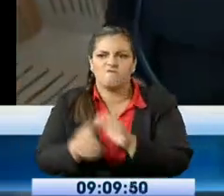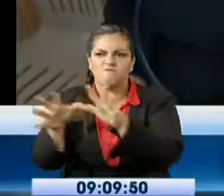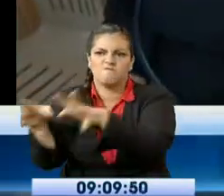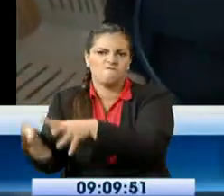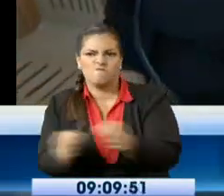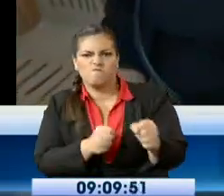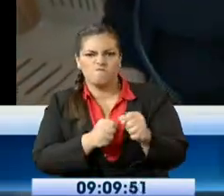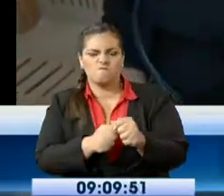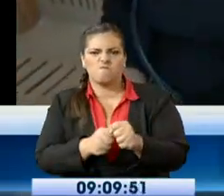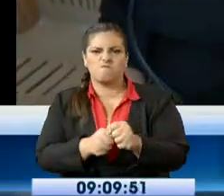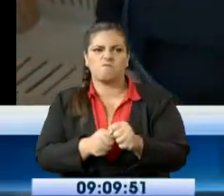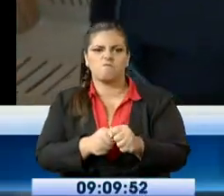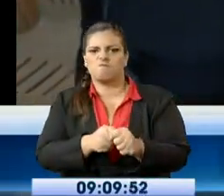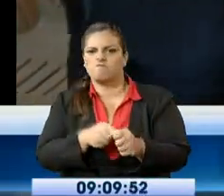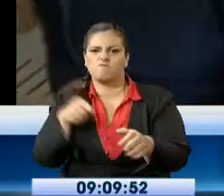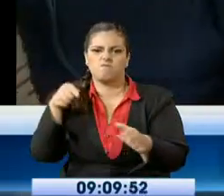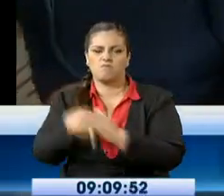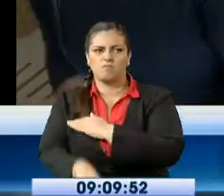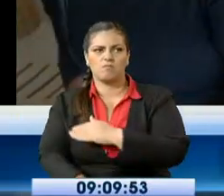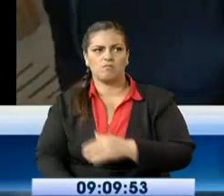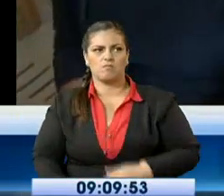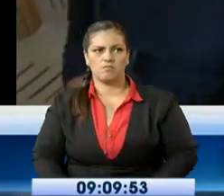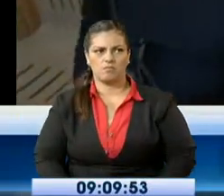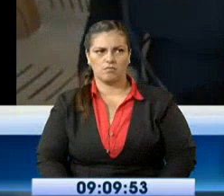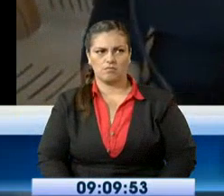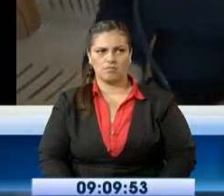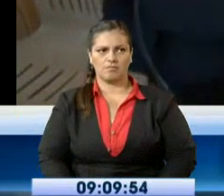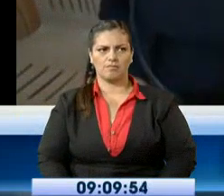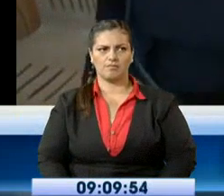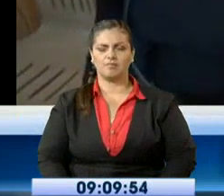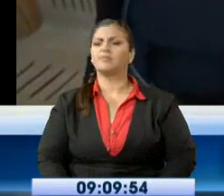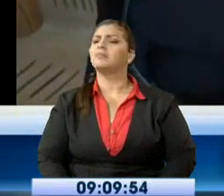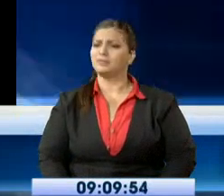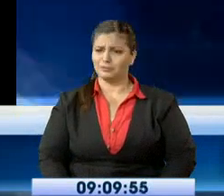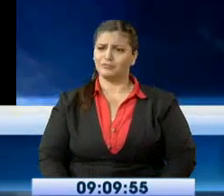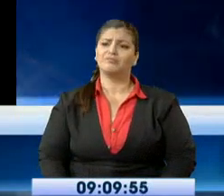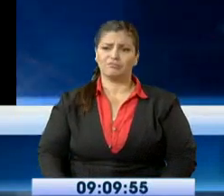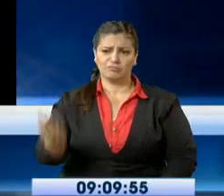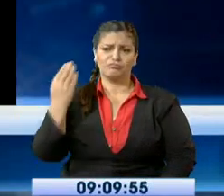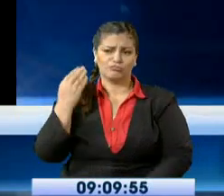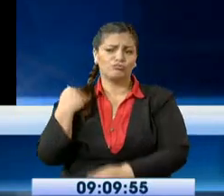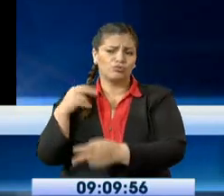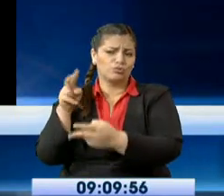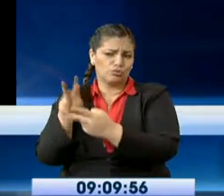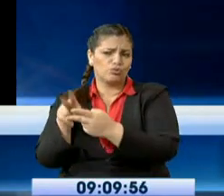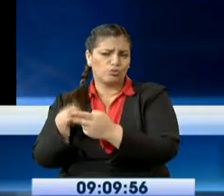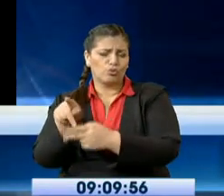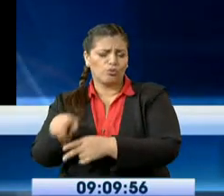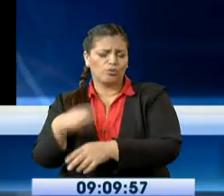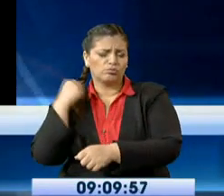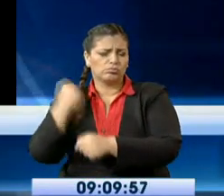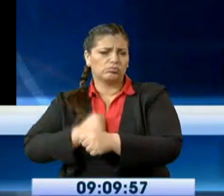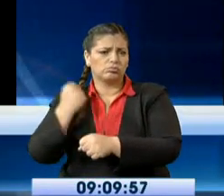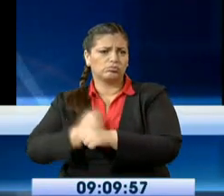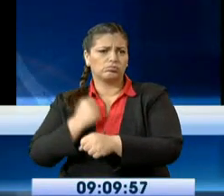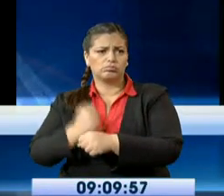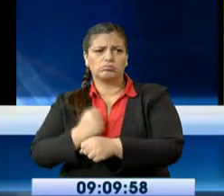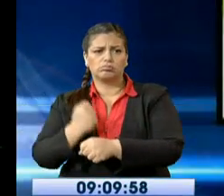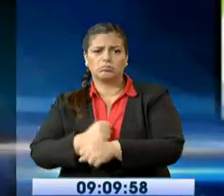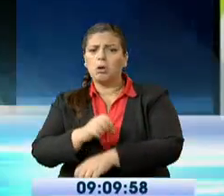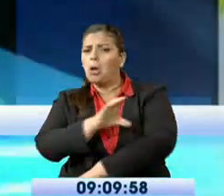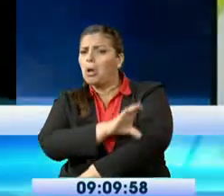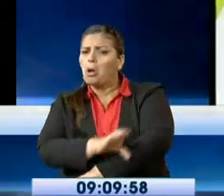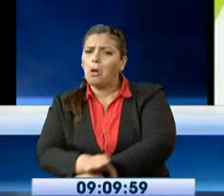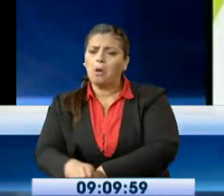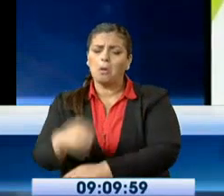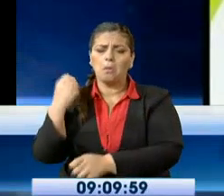bueno ha sido don Yoyo Herrera. Trabajador en el pueblo y en el campo. Según las versiones que dicen